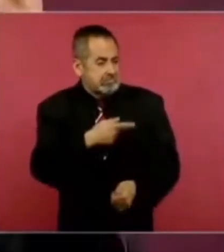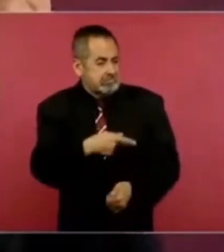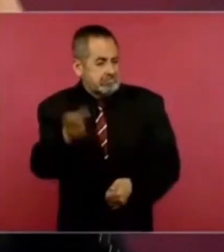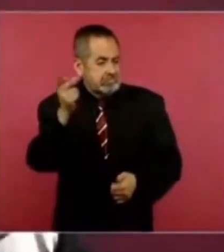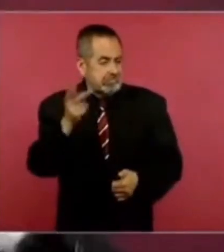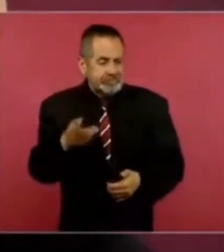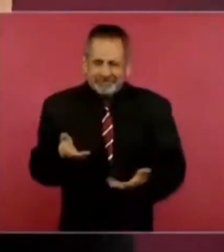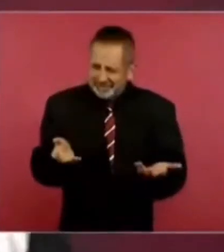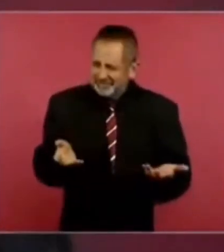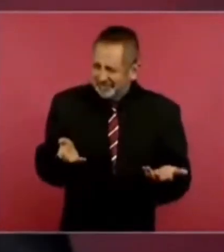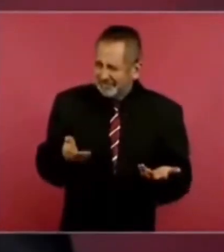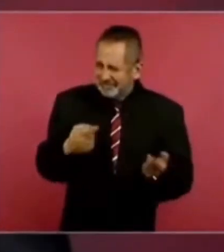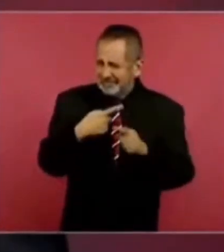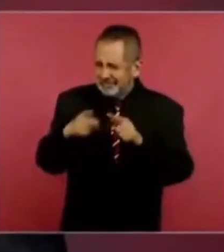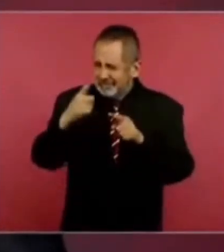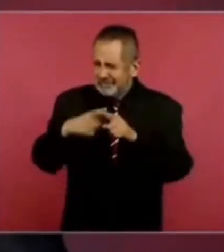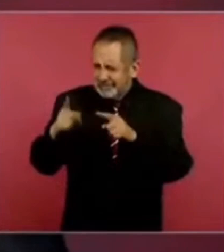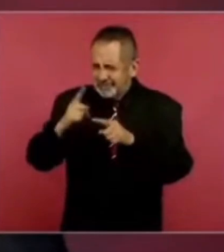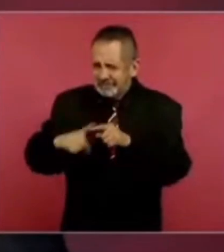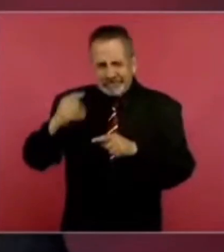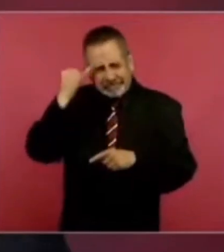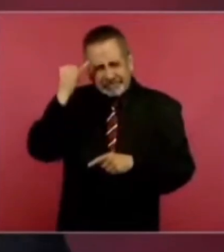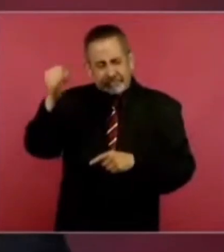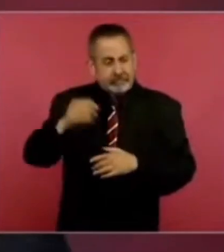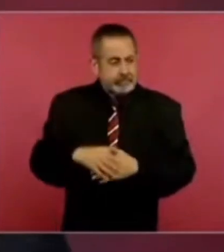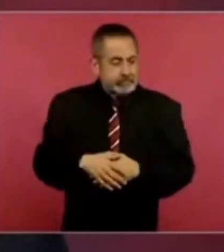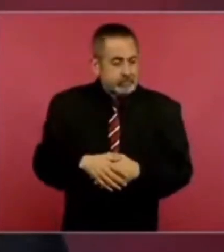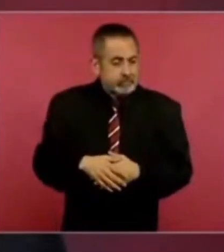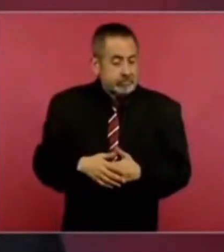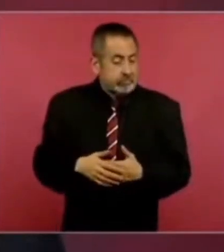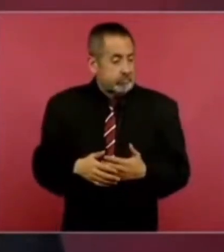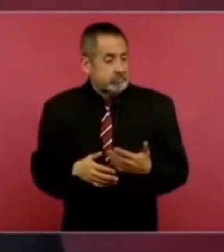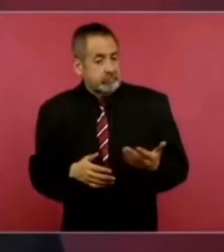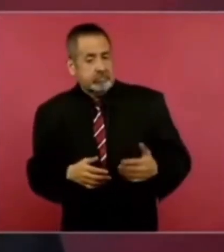¿Y cómo has progresado?